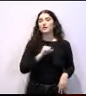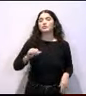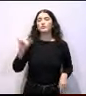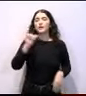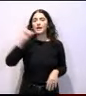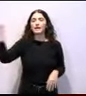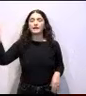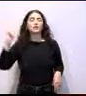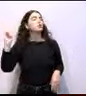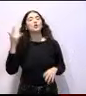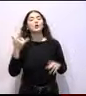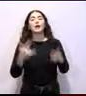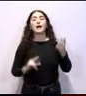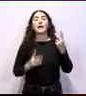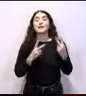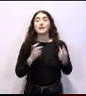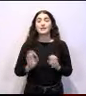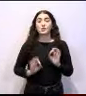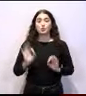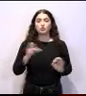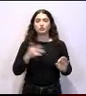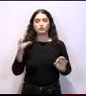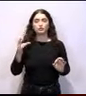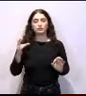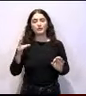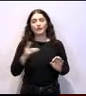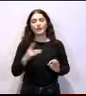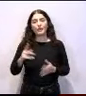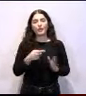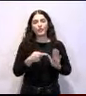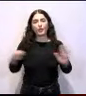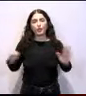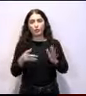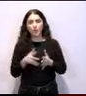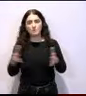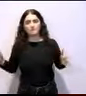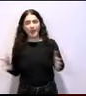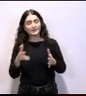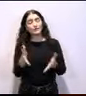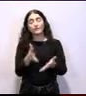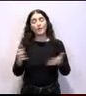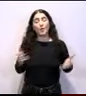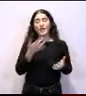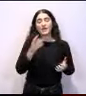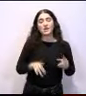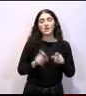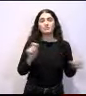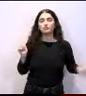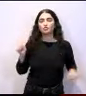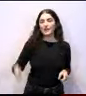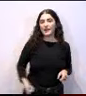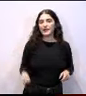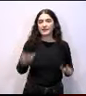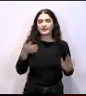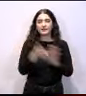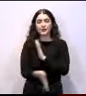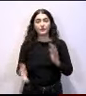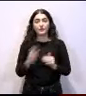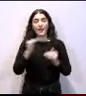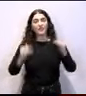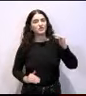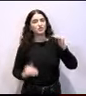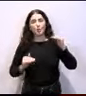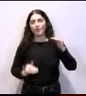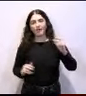de deducciones, una vez más se favorece a las grandes fortunas, una vez más esto provocará más desigualdad en